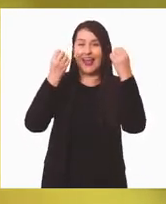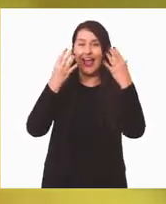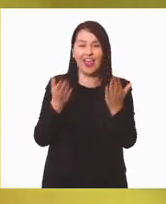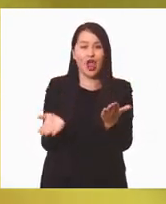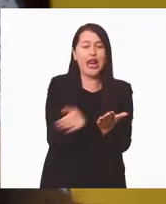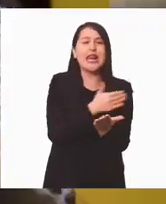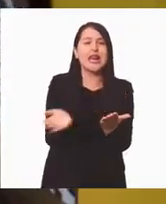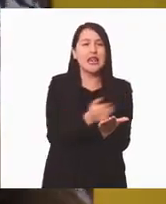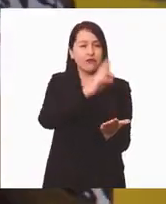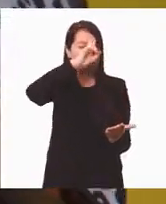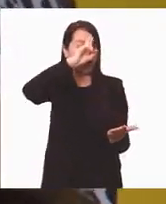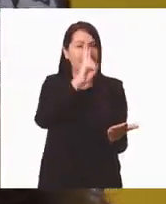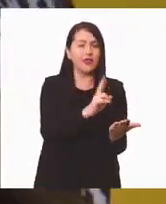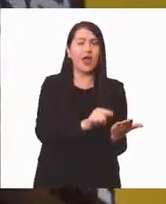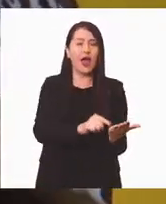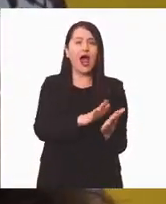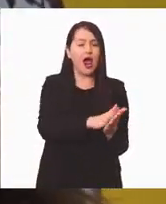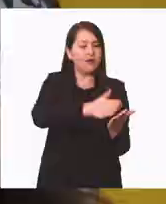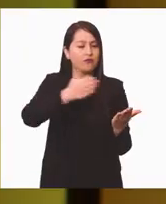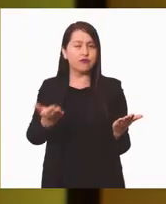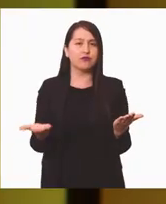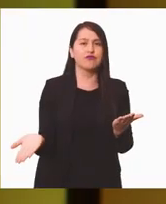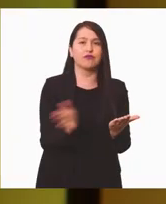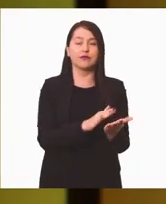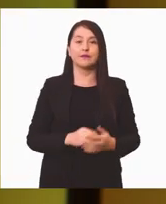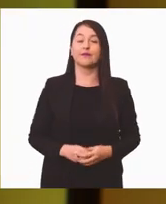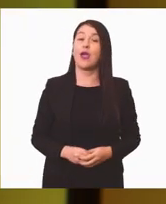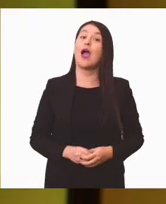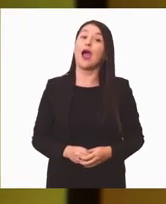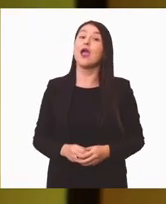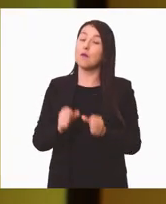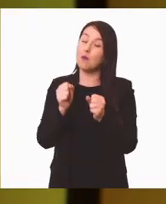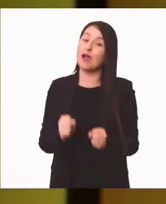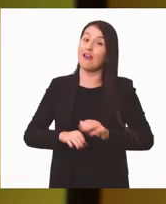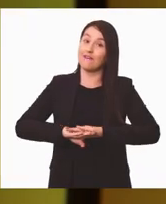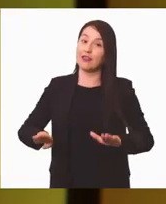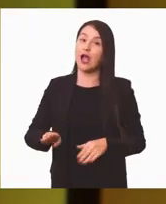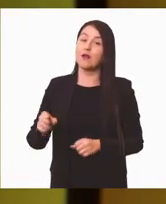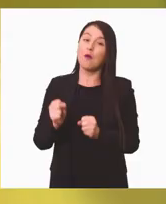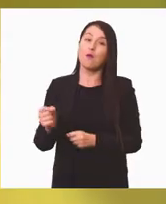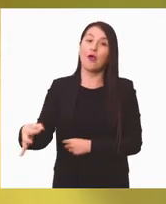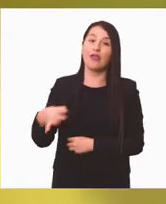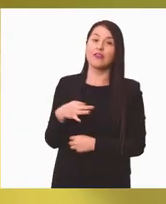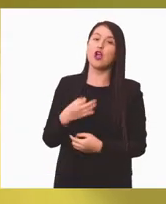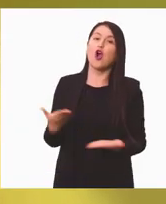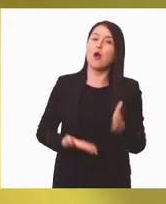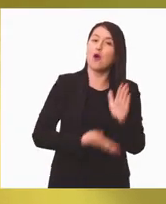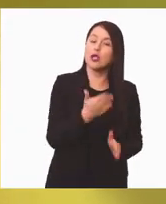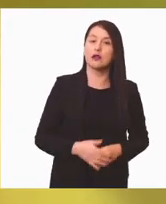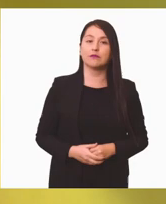libro sagrado. ¡Este es el comienzo! Probablemente también el final. ¿Nos puede decir cómo salir de aquí?